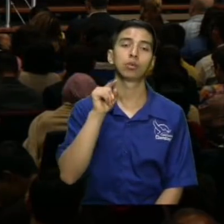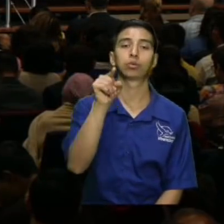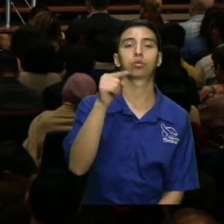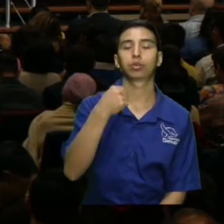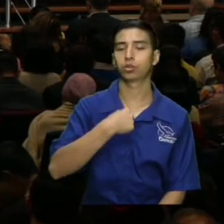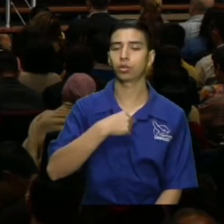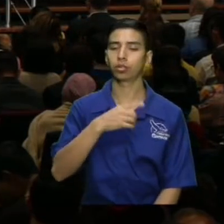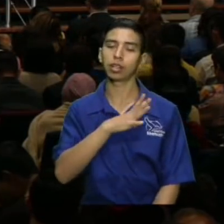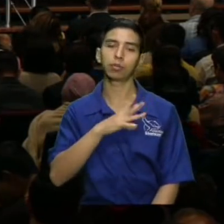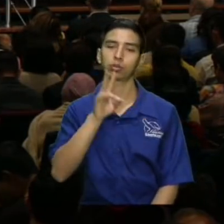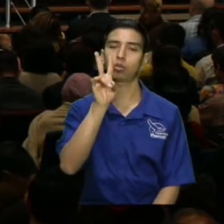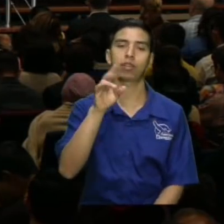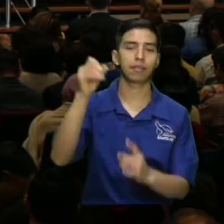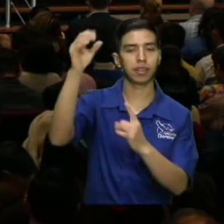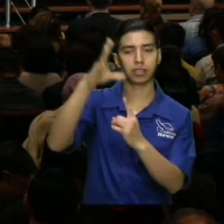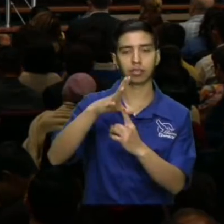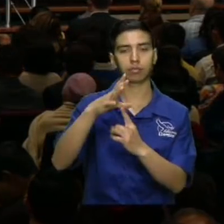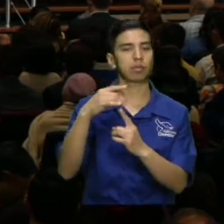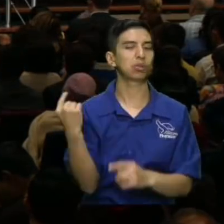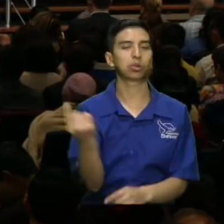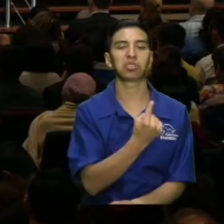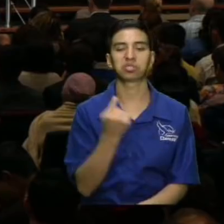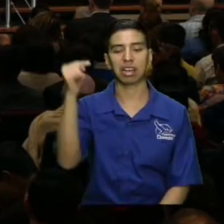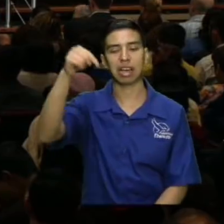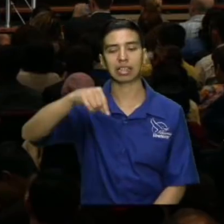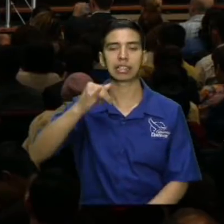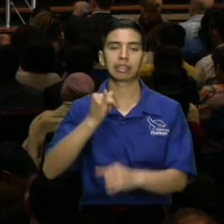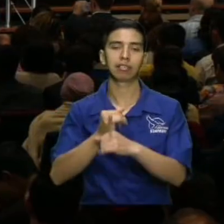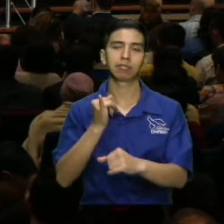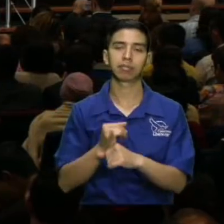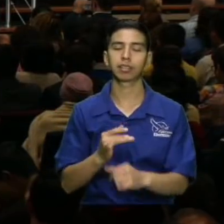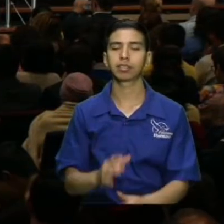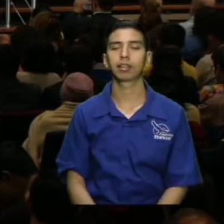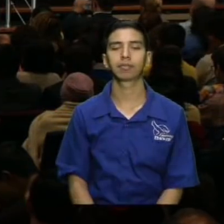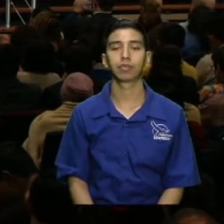para el de adelante y doble porción para usted también.